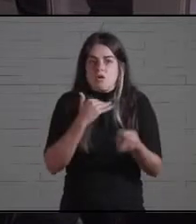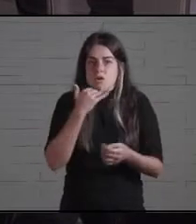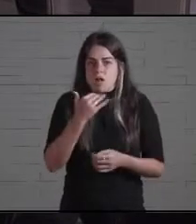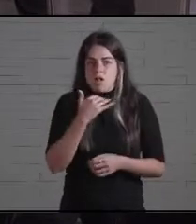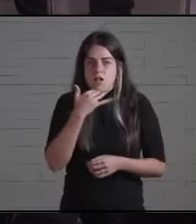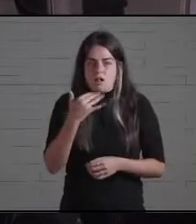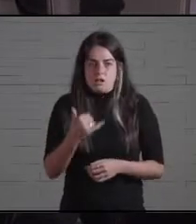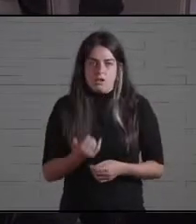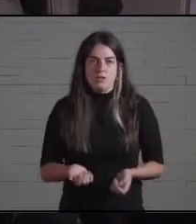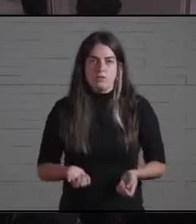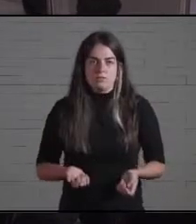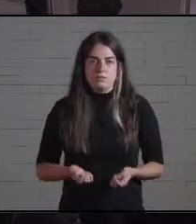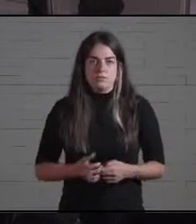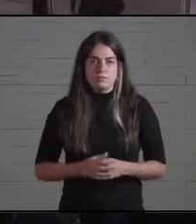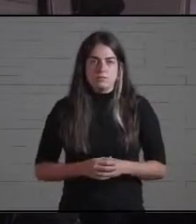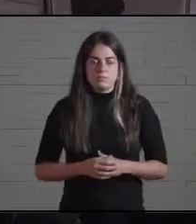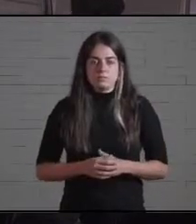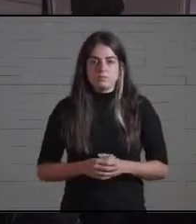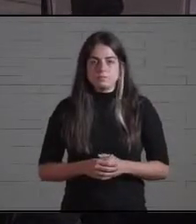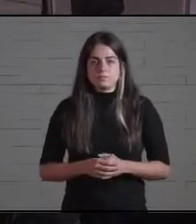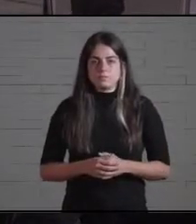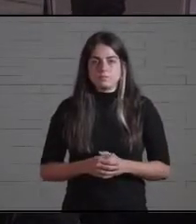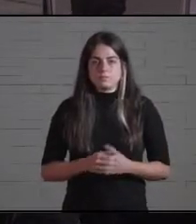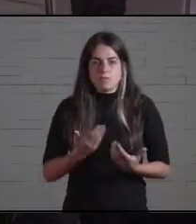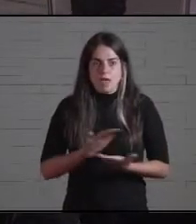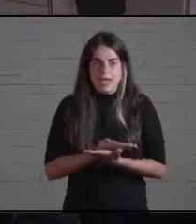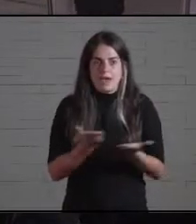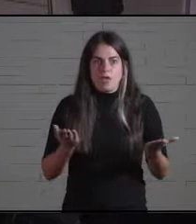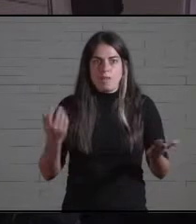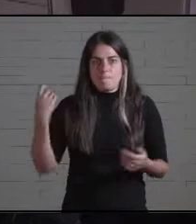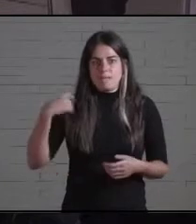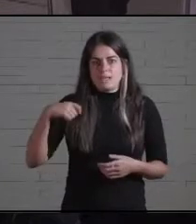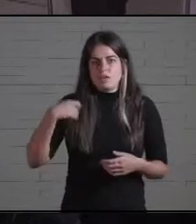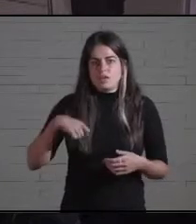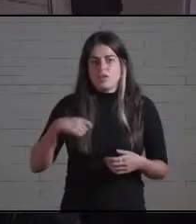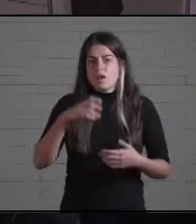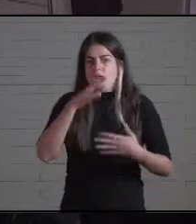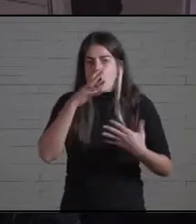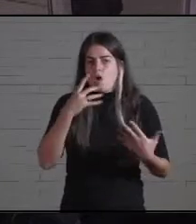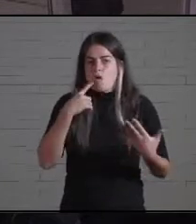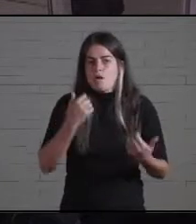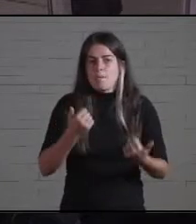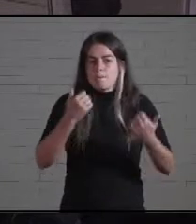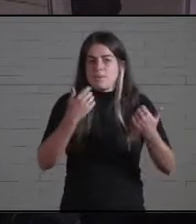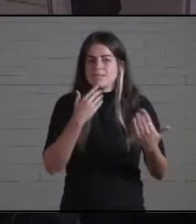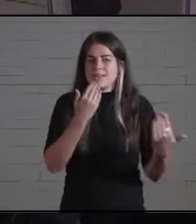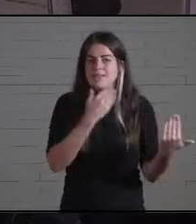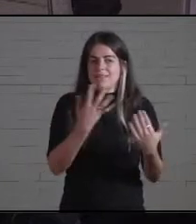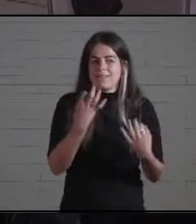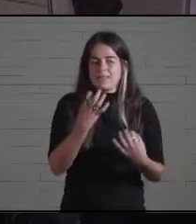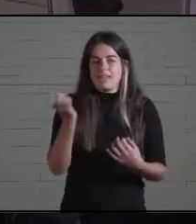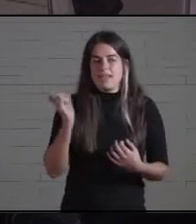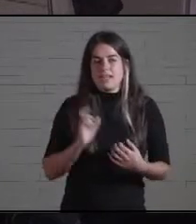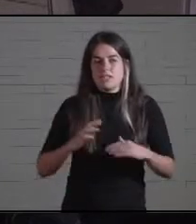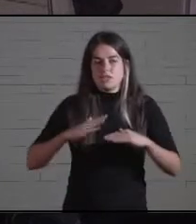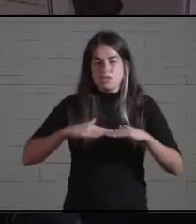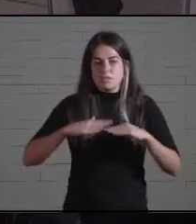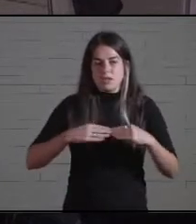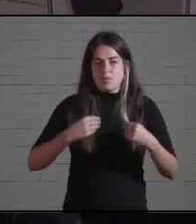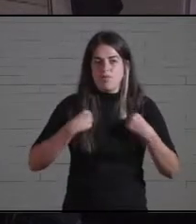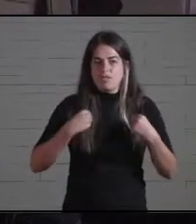una mejora en la generosidad de la prestación gracias al ingreso mínimo vital. Pero